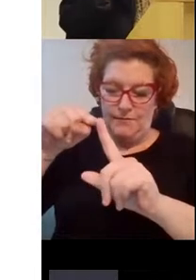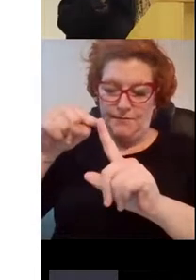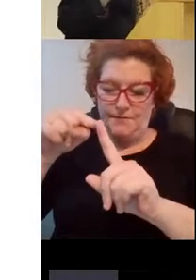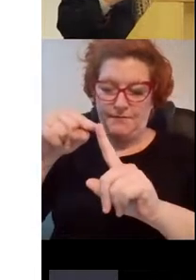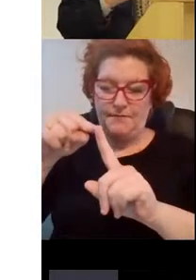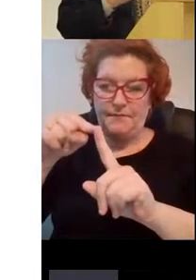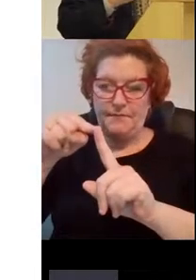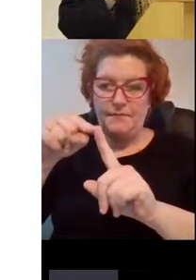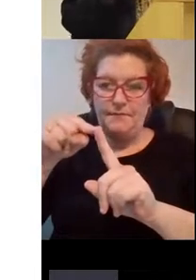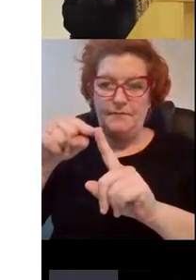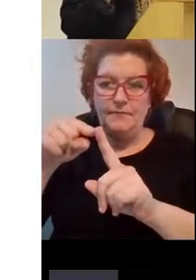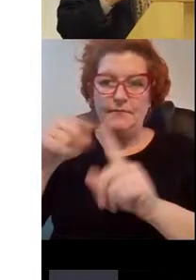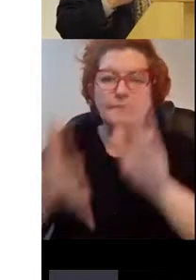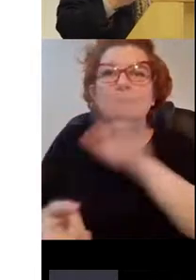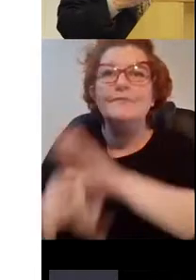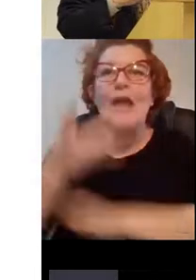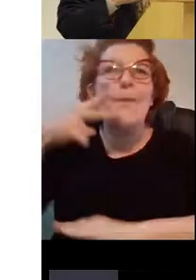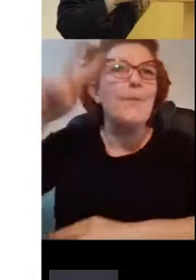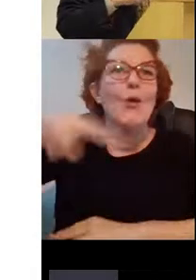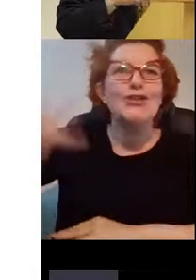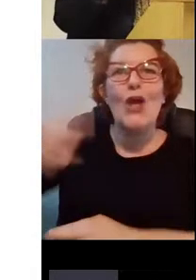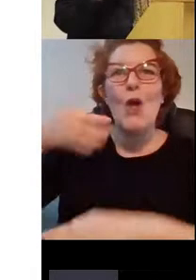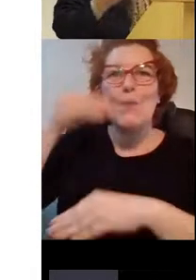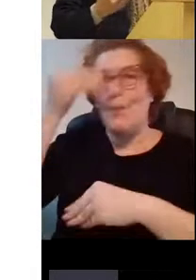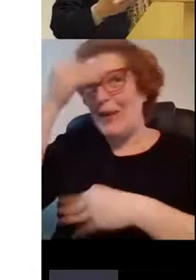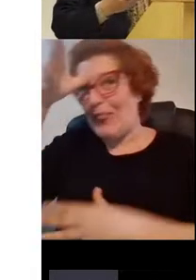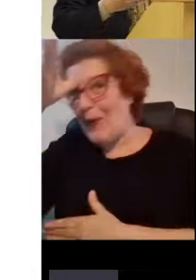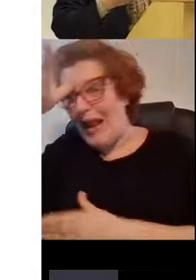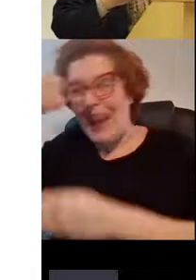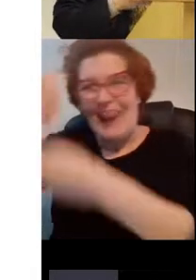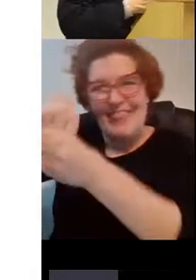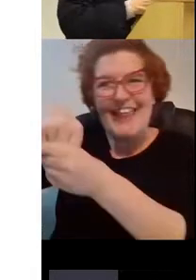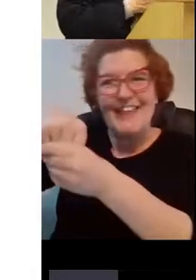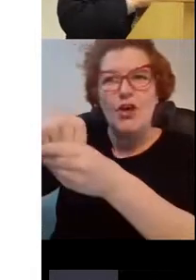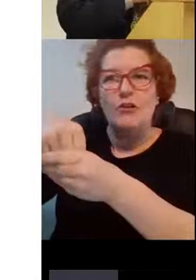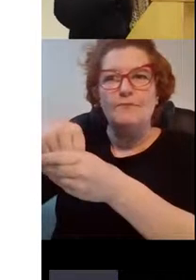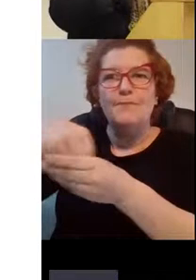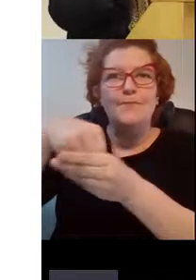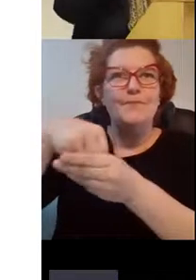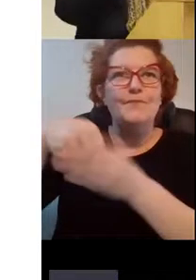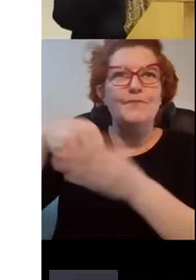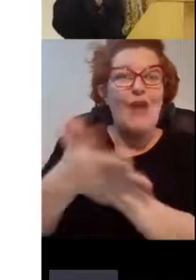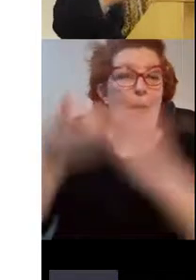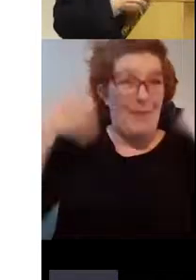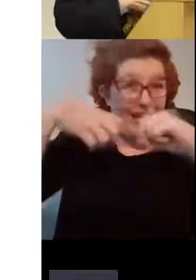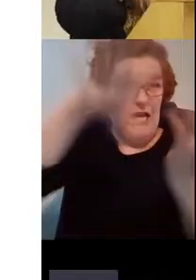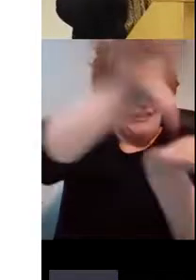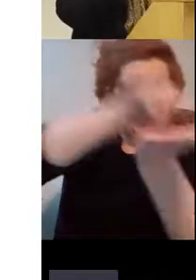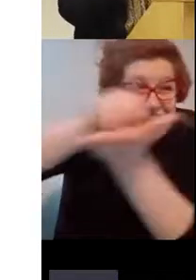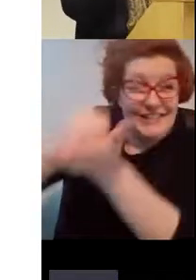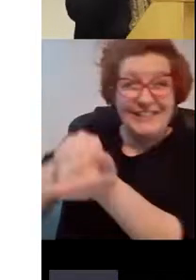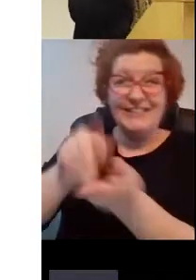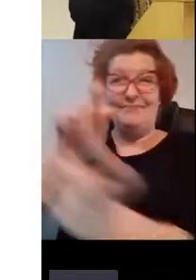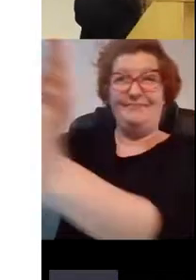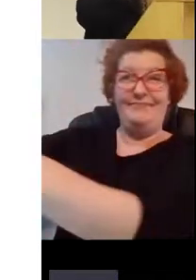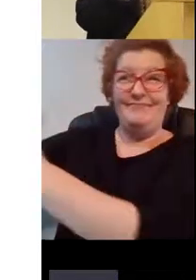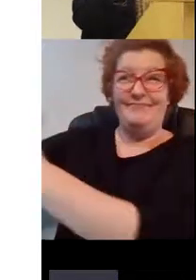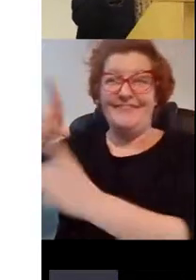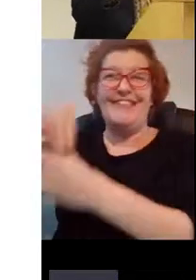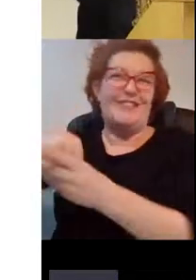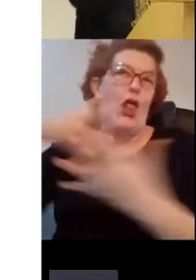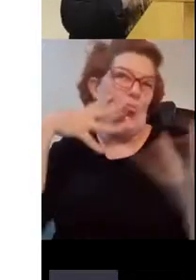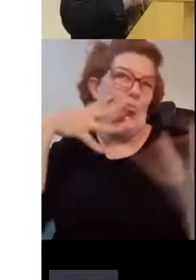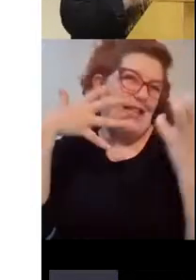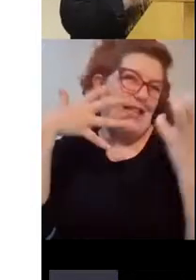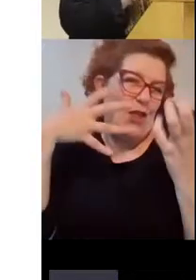museo virtual que recoja las prácticas de estos alumnos, los diseños ornamentales de estos alumnos